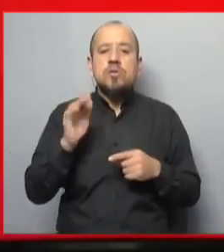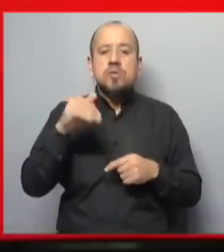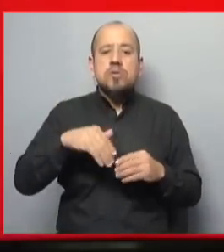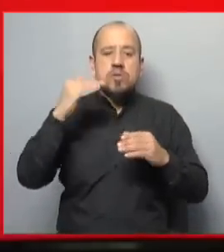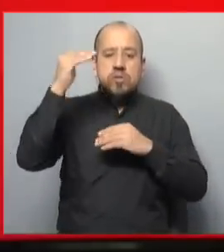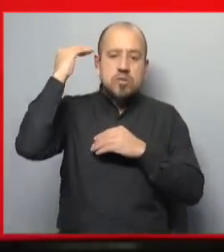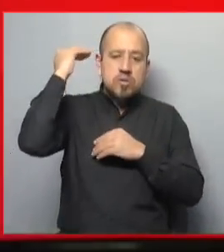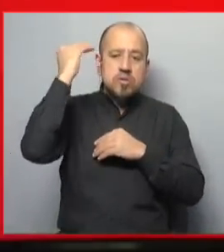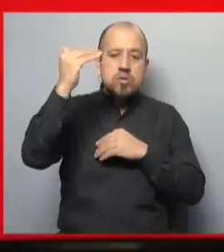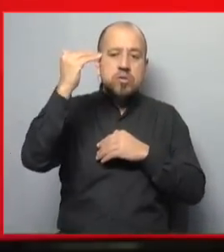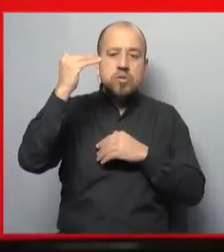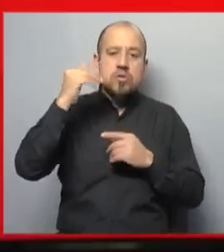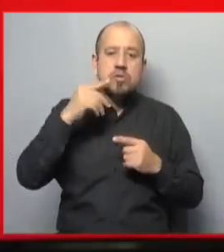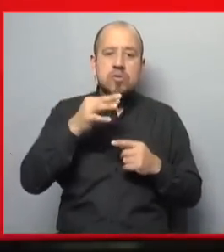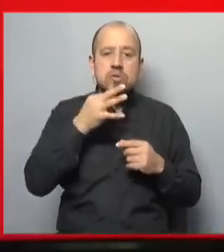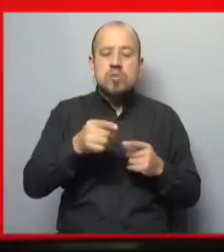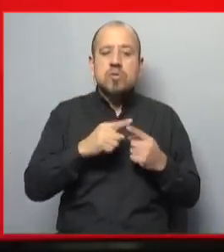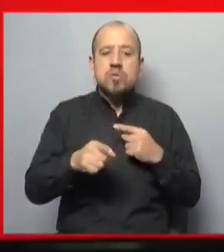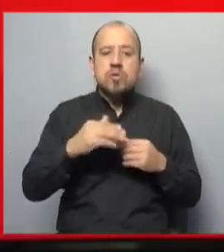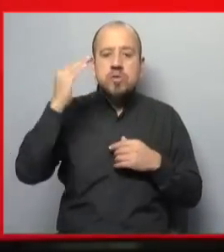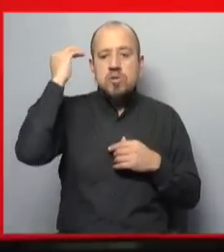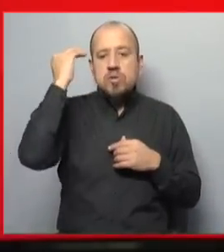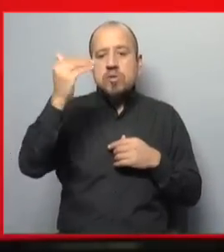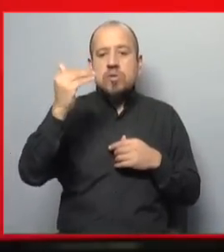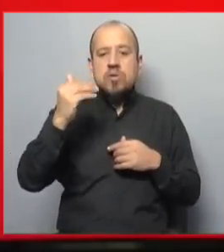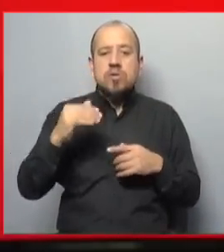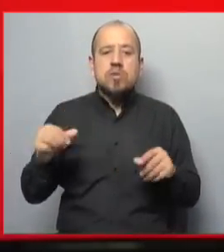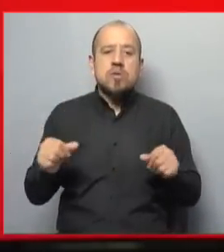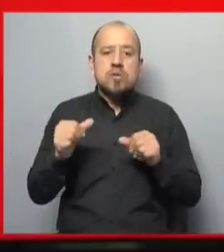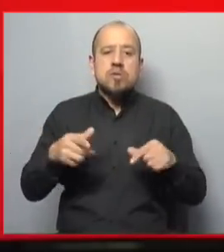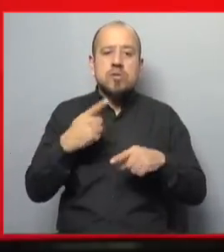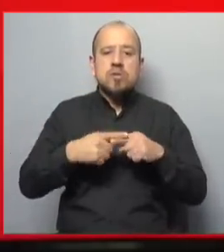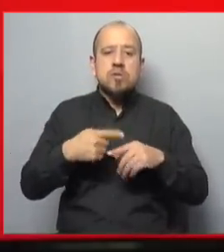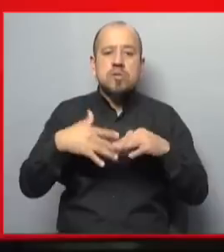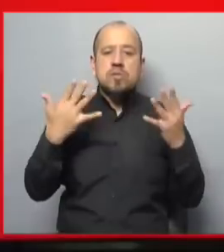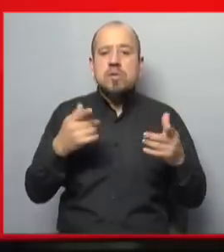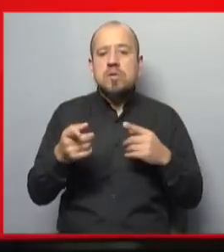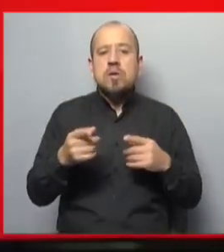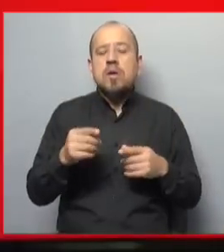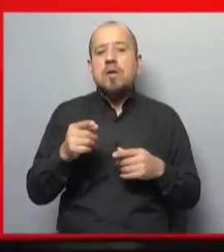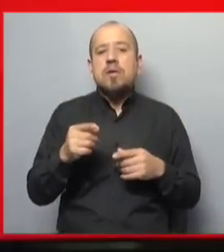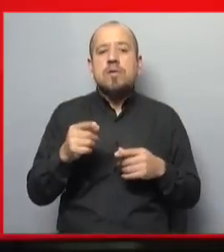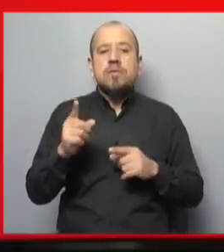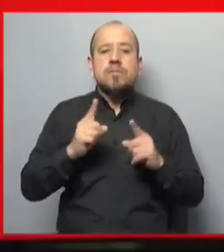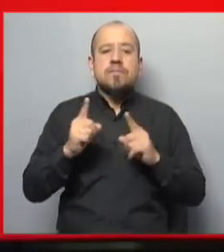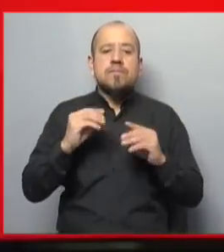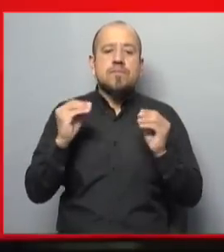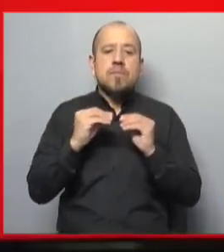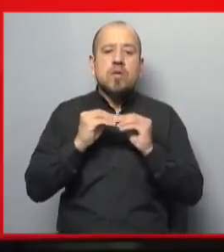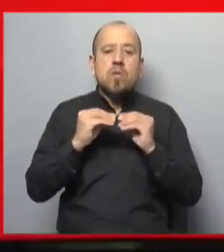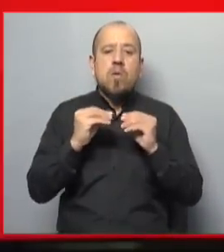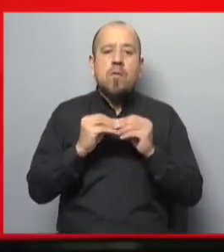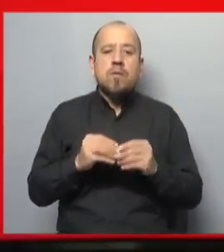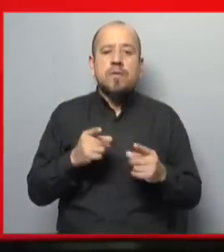la cancha cuando era sin techo por ese techo se hacían fiestas se hicieron eventos de hecho algunos nosotros a uno de los compañeros y su despedida